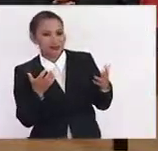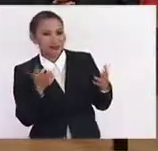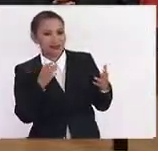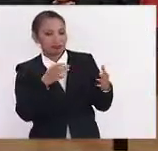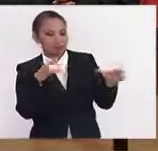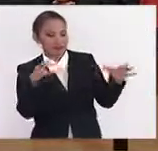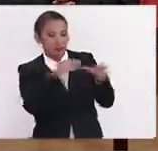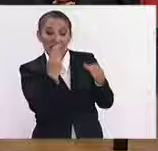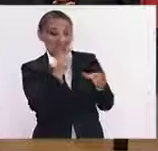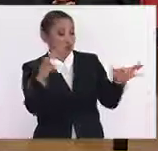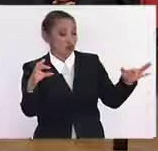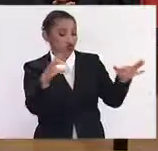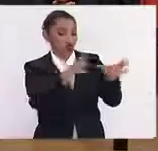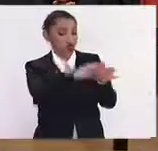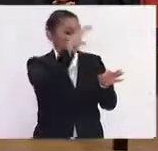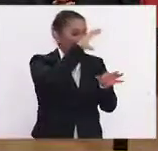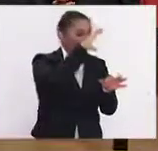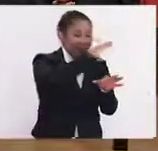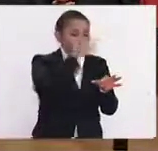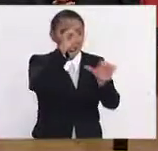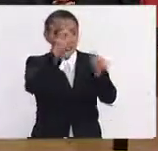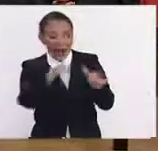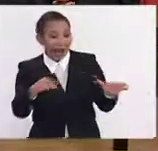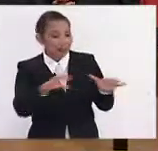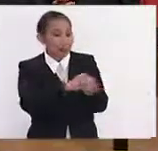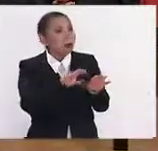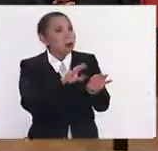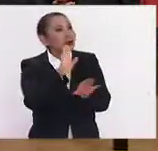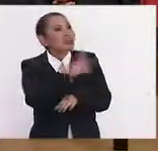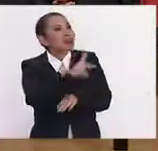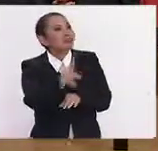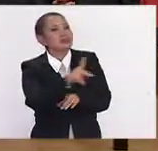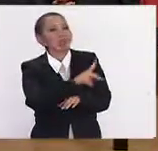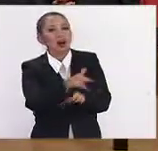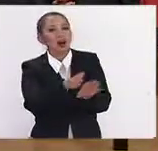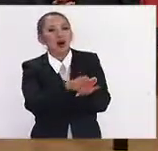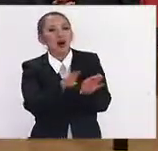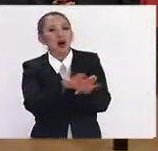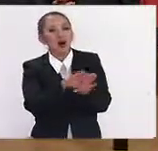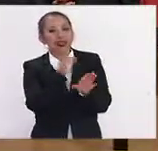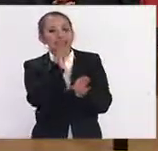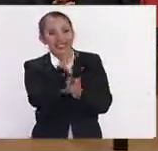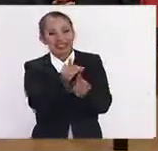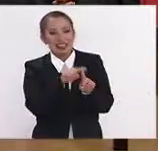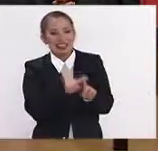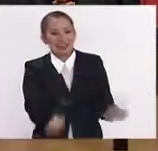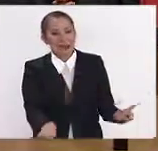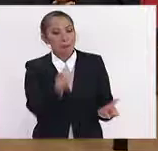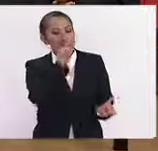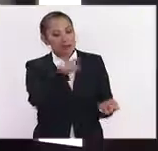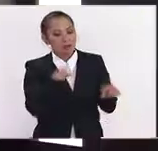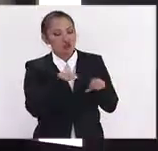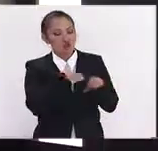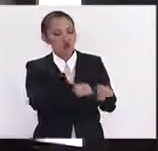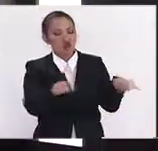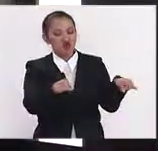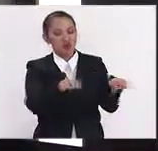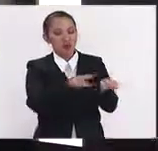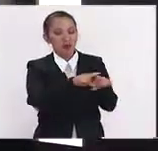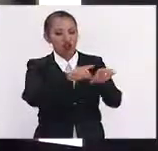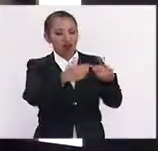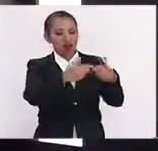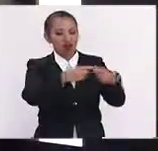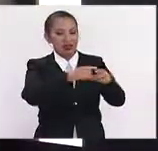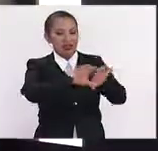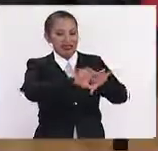sin otro. Sí. Somos como somos como las versiones diferentes de la misma cosa, ¿no? Las versiones diferentes.